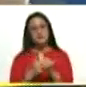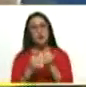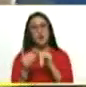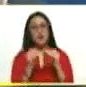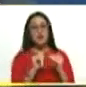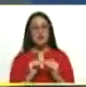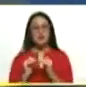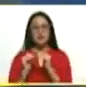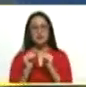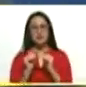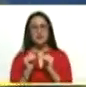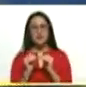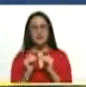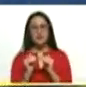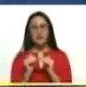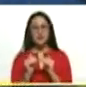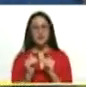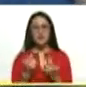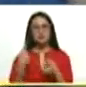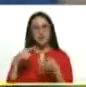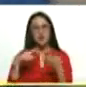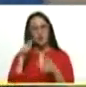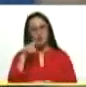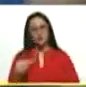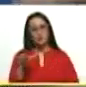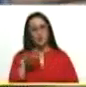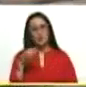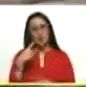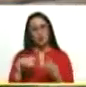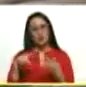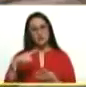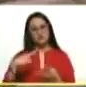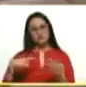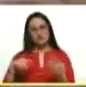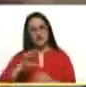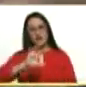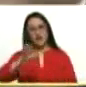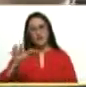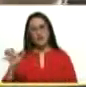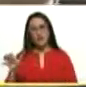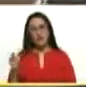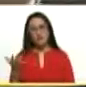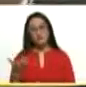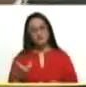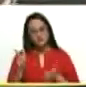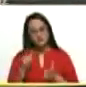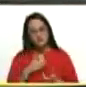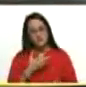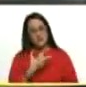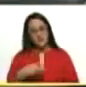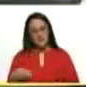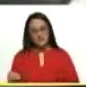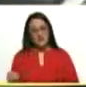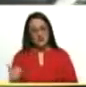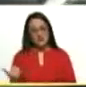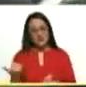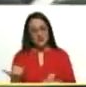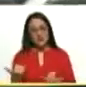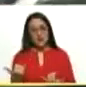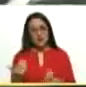equilibrios y la complementariedad de otros pueblos y otras regiones. Permítame, señor presidente,